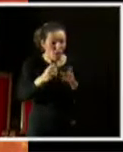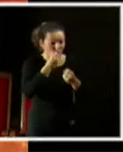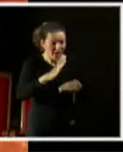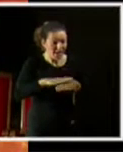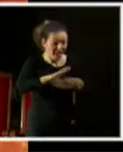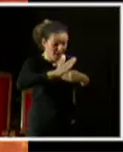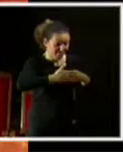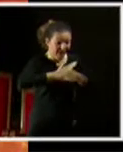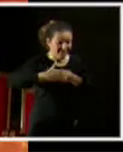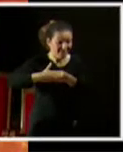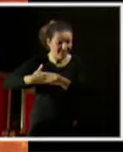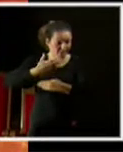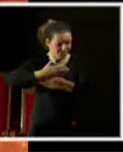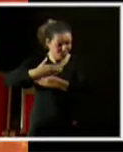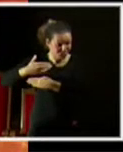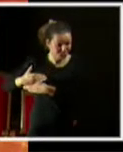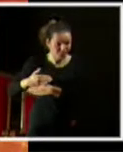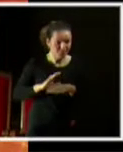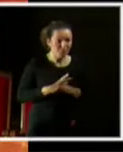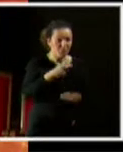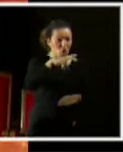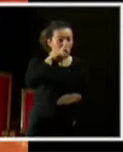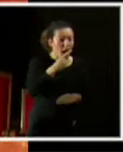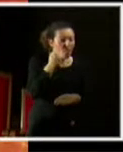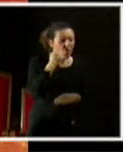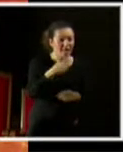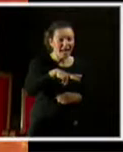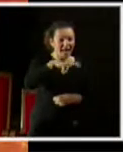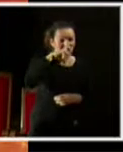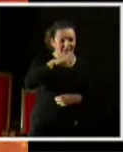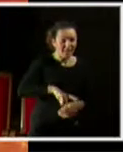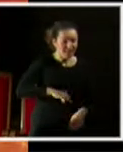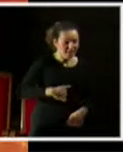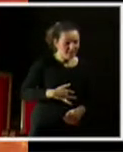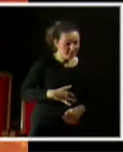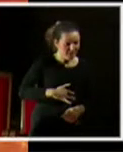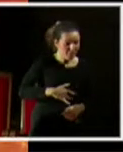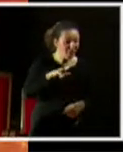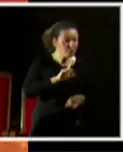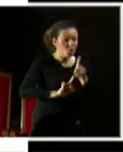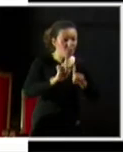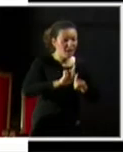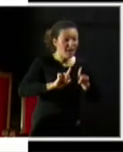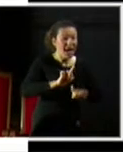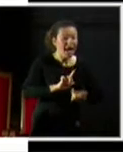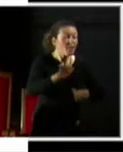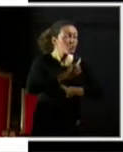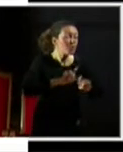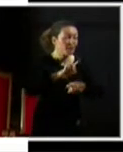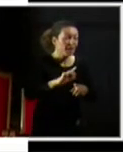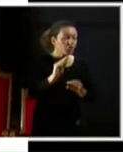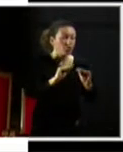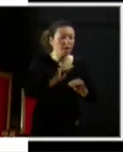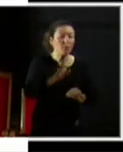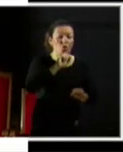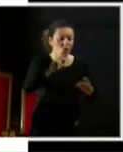entra en las mucosas tanto digestivas como respiratorias pues ahí sí está el problema para solucionarlo el segundo mecanismo con el que